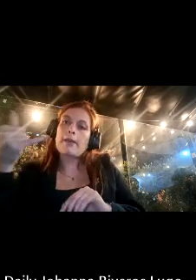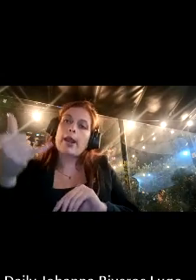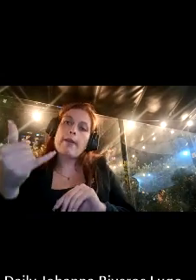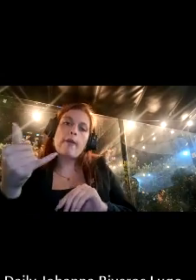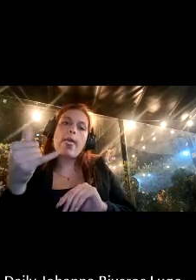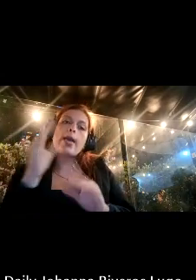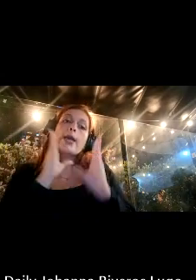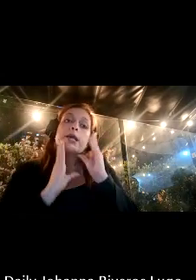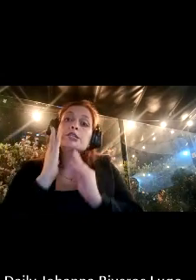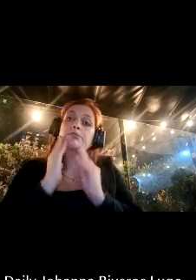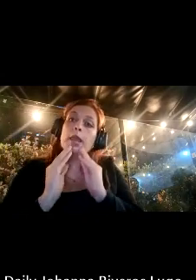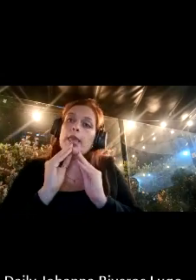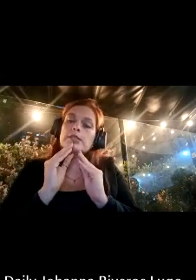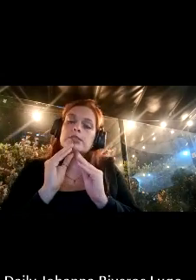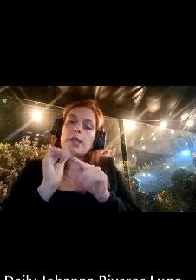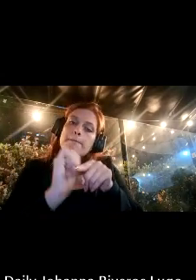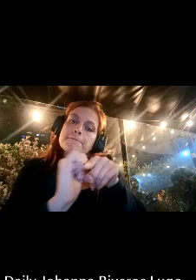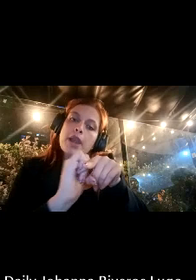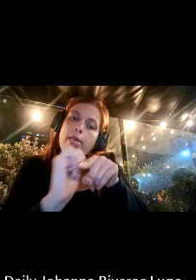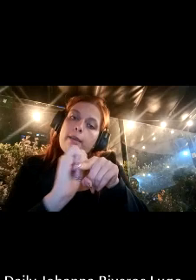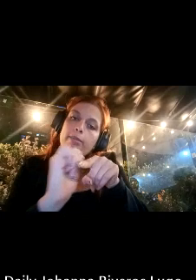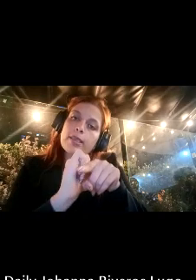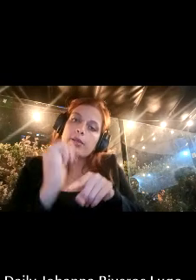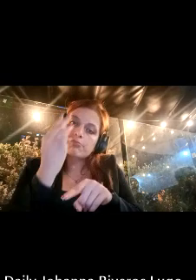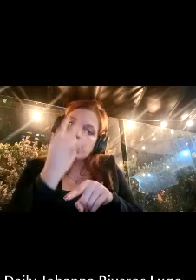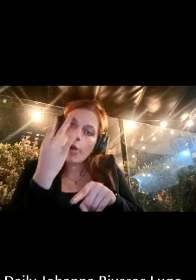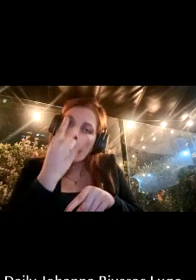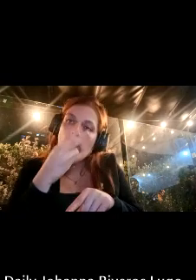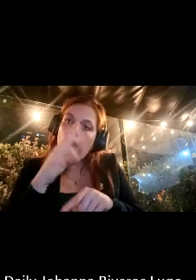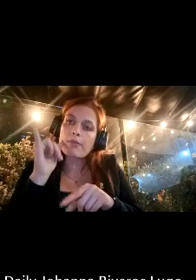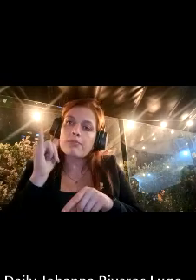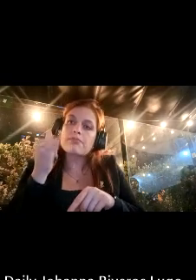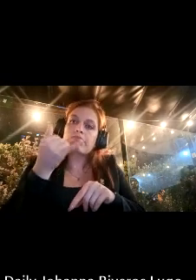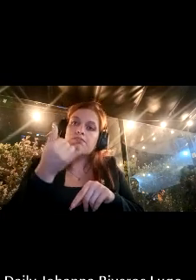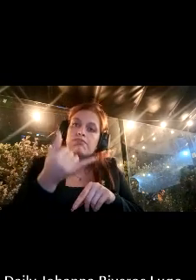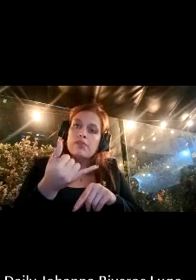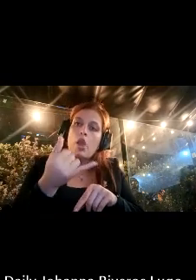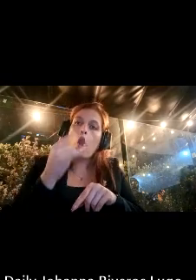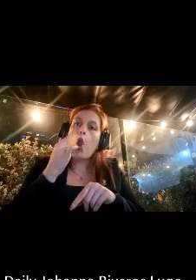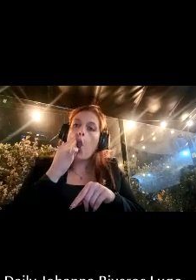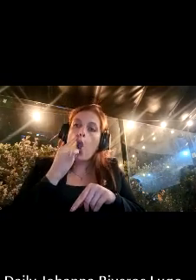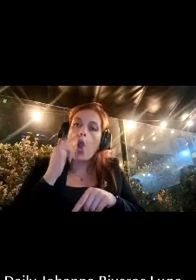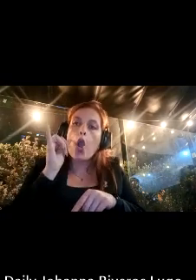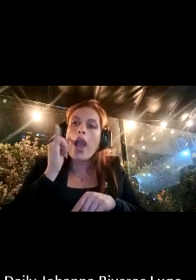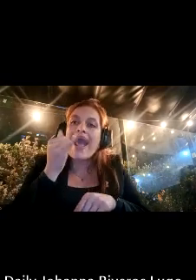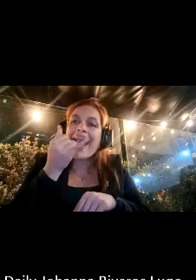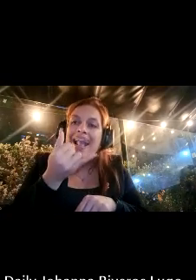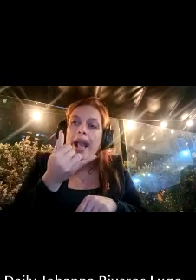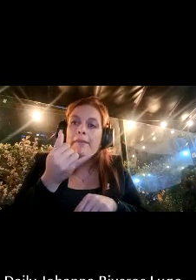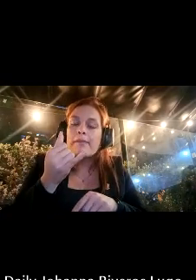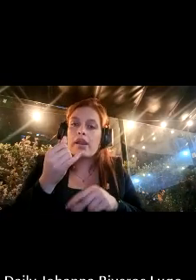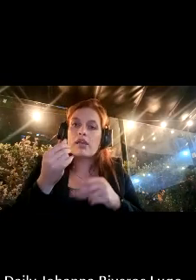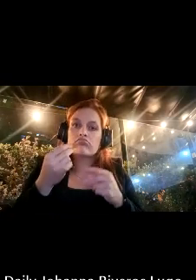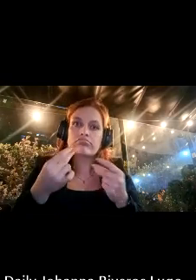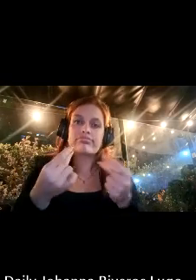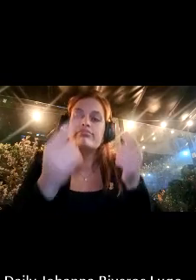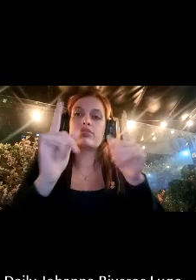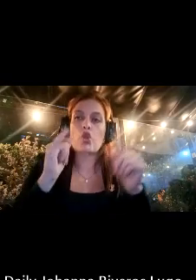grabar. Se recomienda cámara lenta cuando es, digamos que cuando el experimento no se puede identificar así